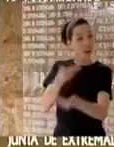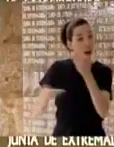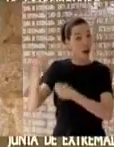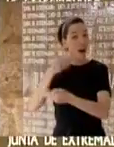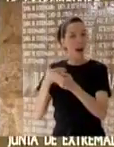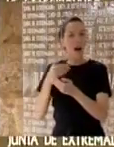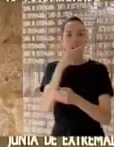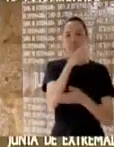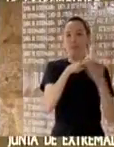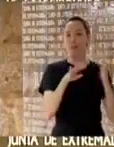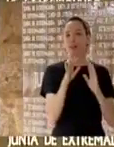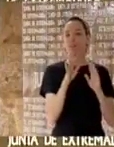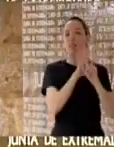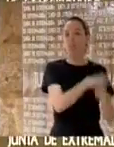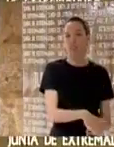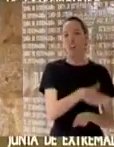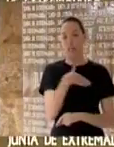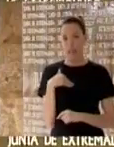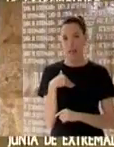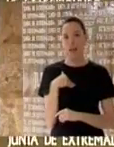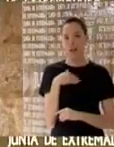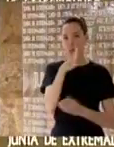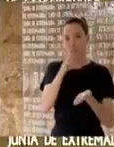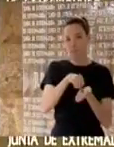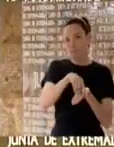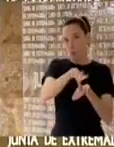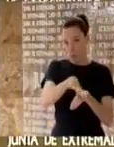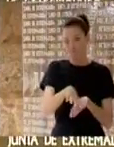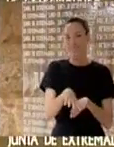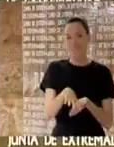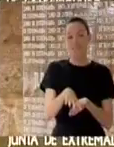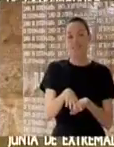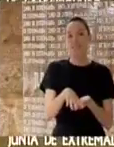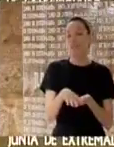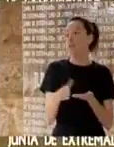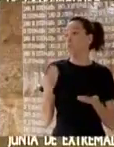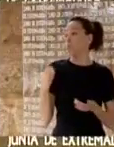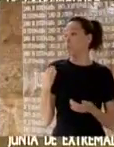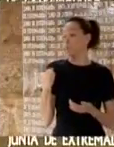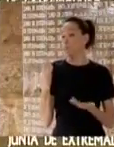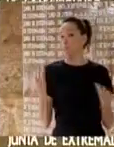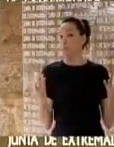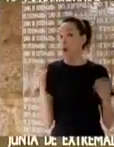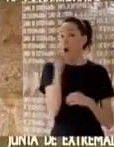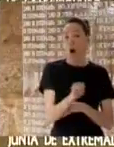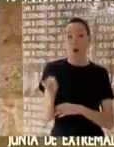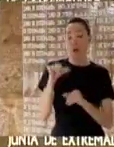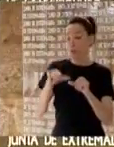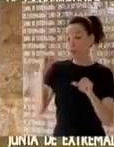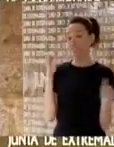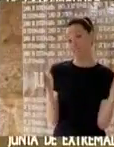secesionismo, la que impugna el secesionismo. Ha habido, durante estos años de